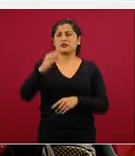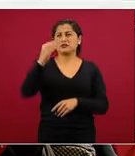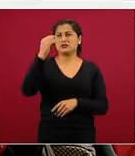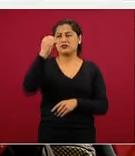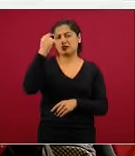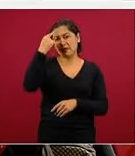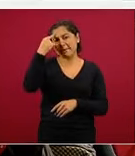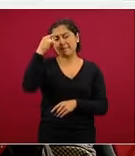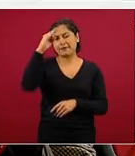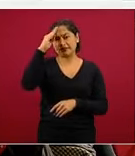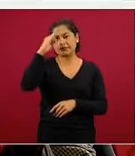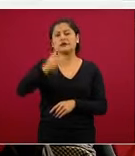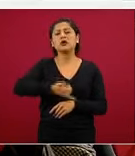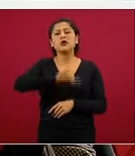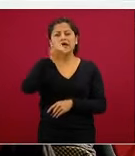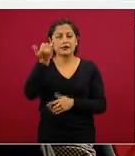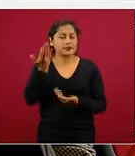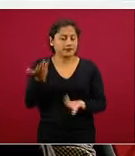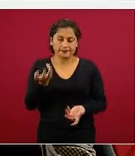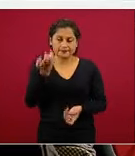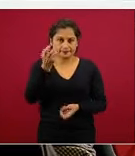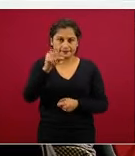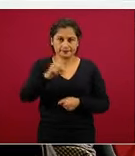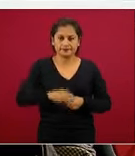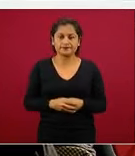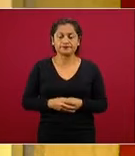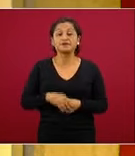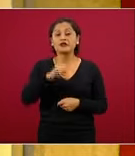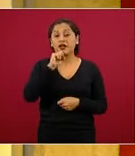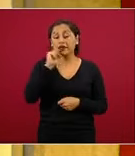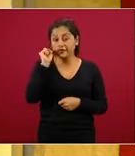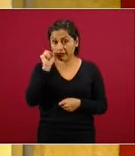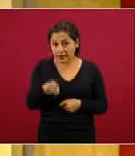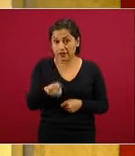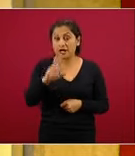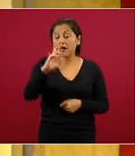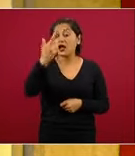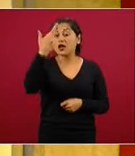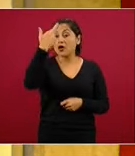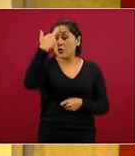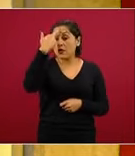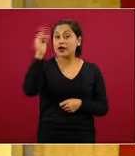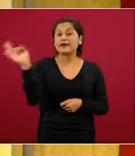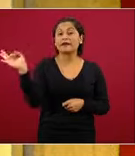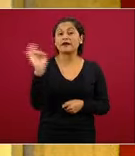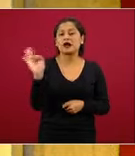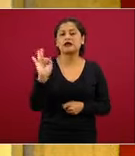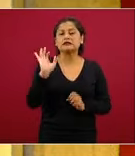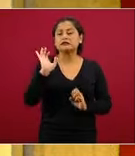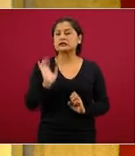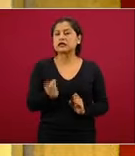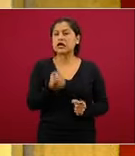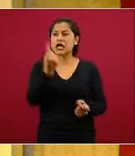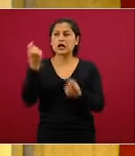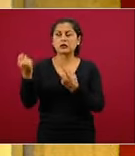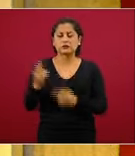es importante recordar que si tenemos síntomas compatibles con COVID o sugerentes de